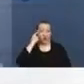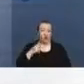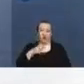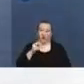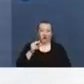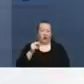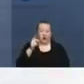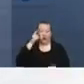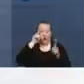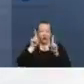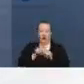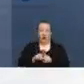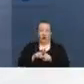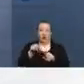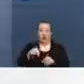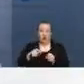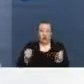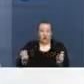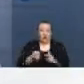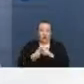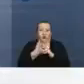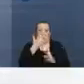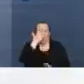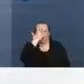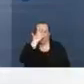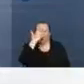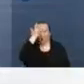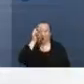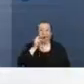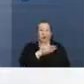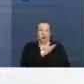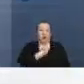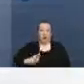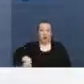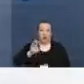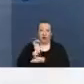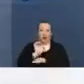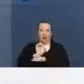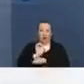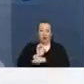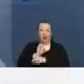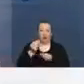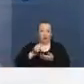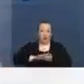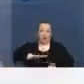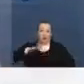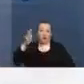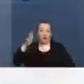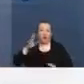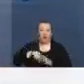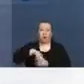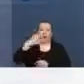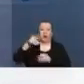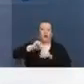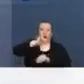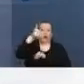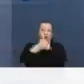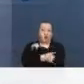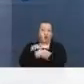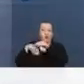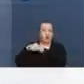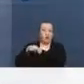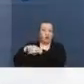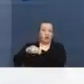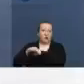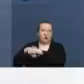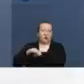escándalo un presenta república un país en vía de desarrollo que requiere tanto capital y lo manda fuera escondido que estamos